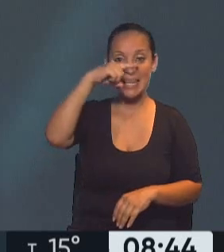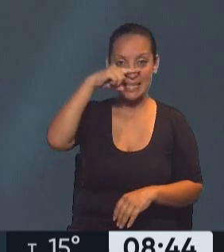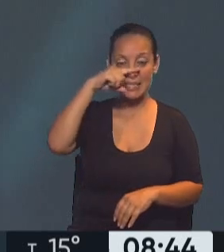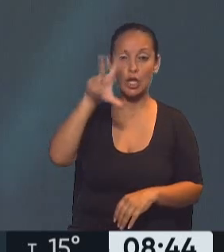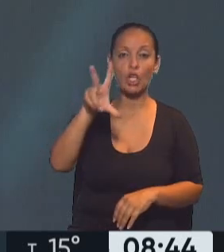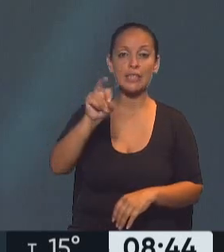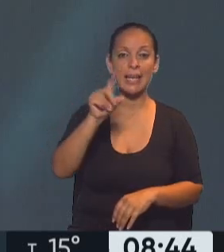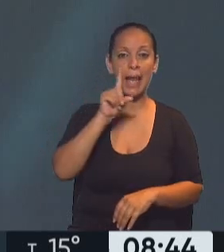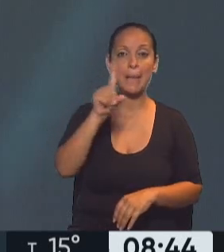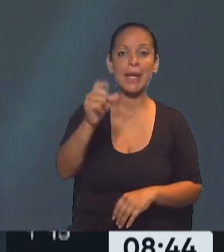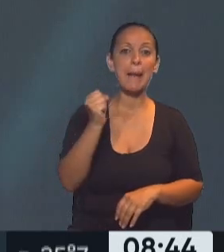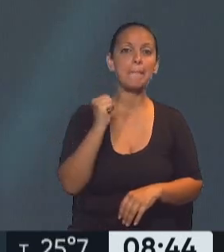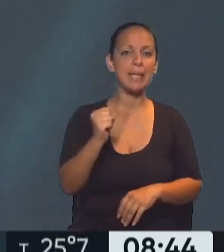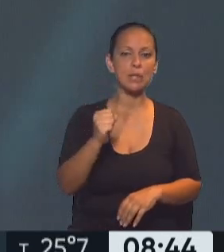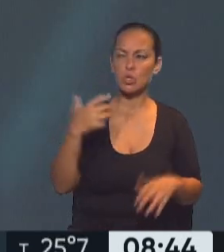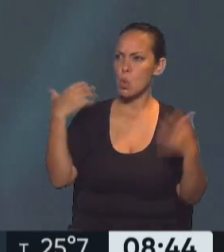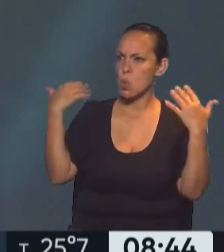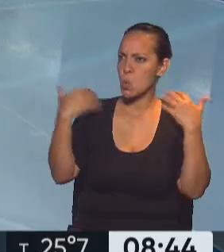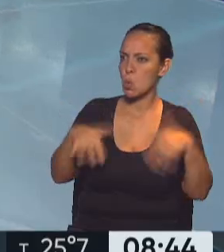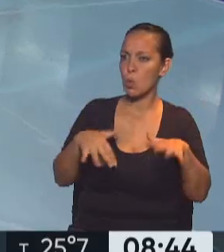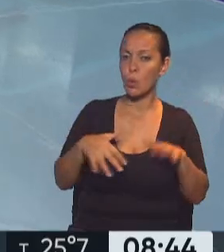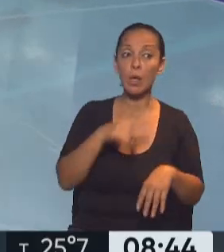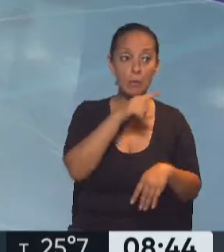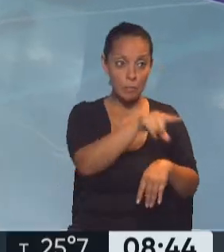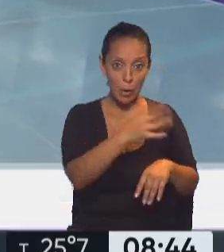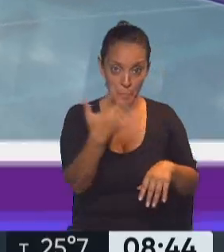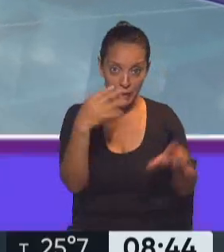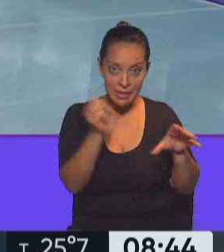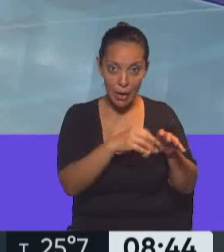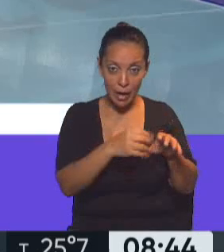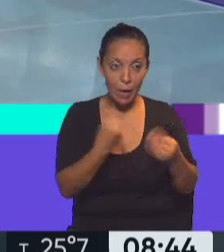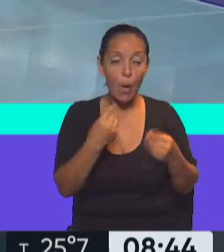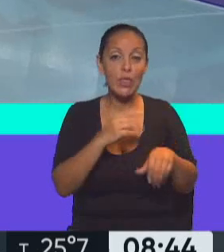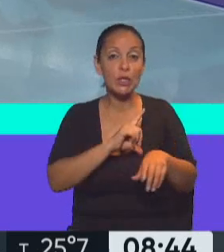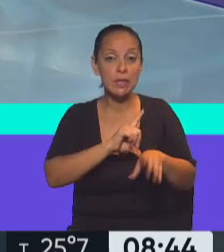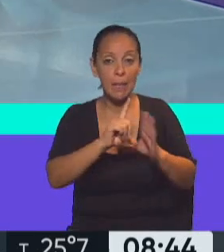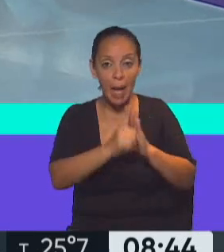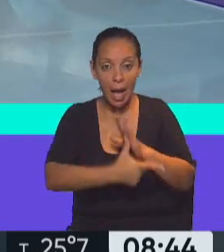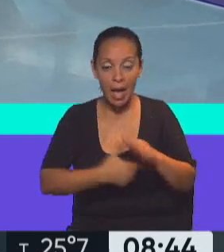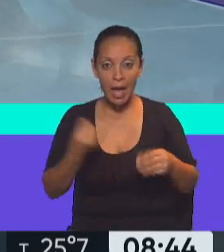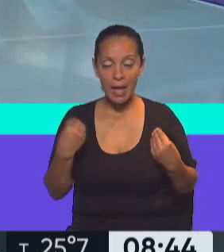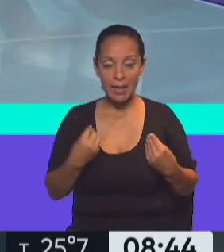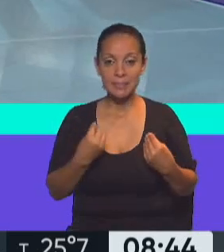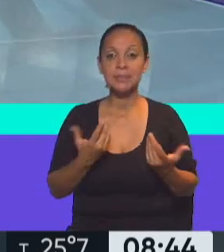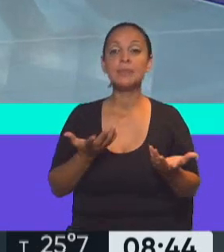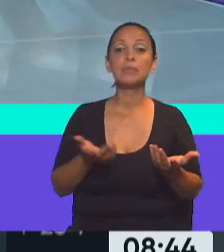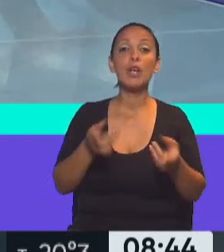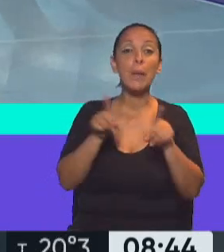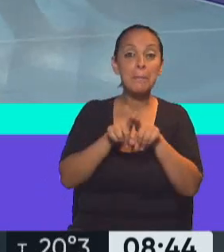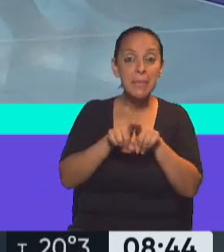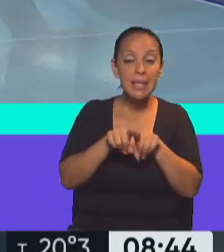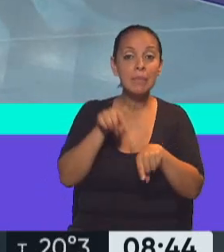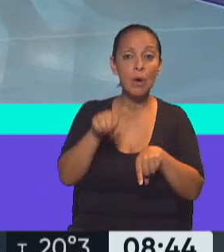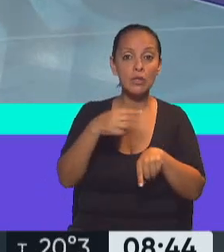mil pesos. Un montón. ¿Cuánto estás para ahorrar toda esa plata, no? Sí. Años y años. Bueno, eso es lo que van a cobrar